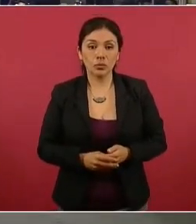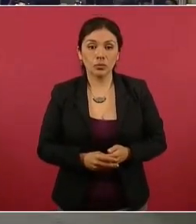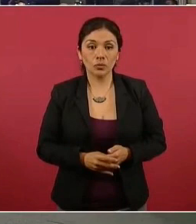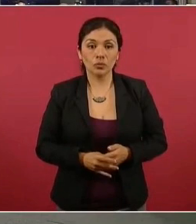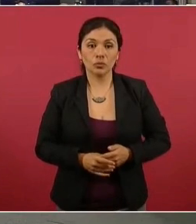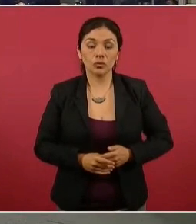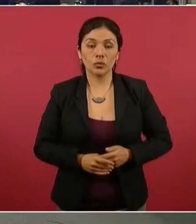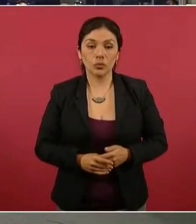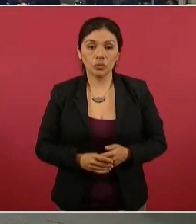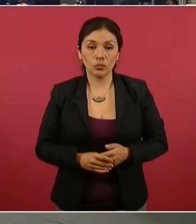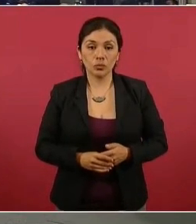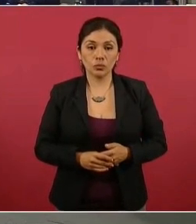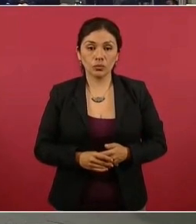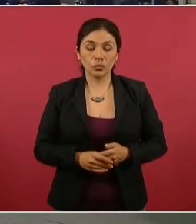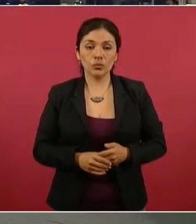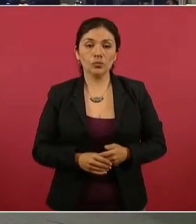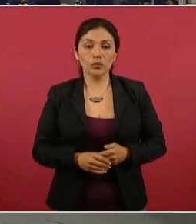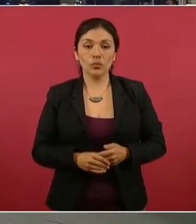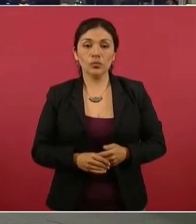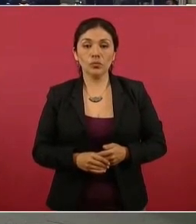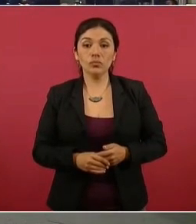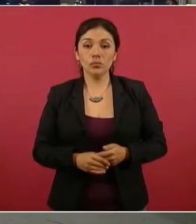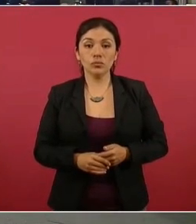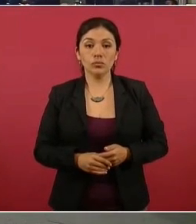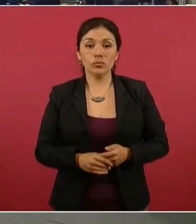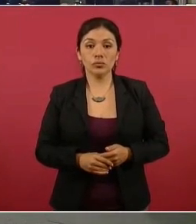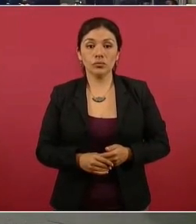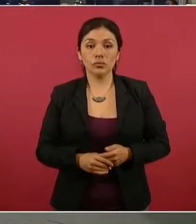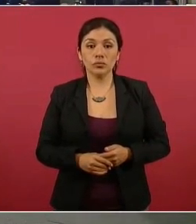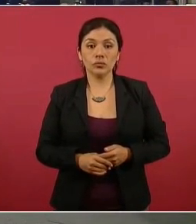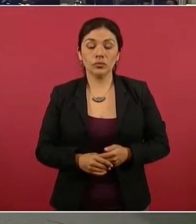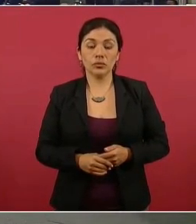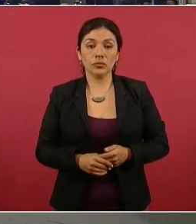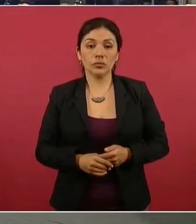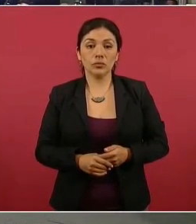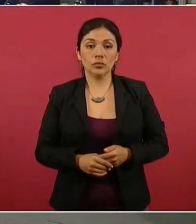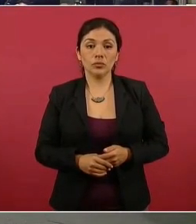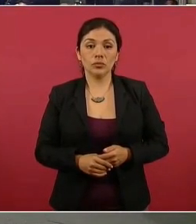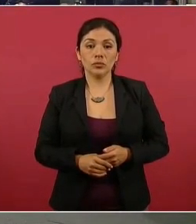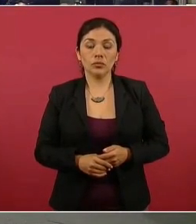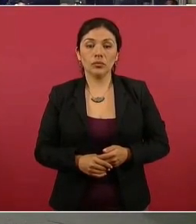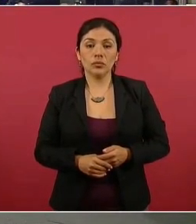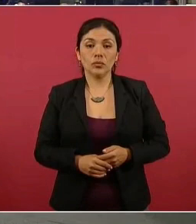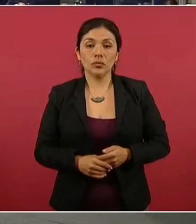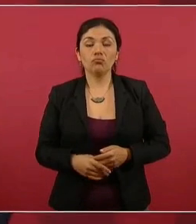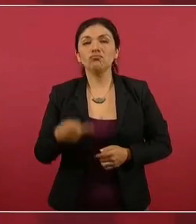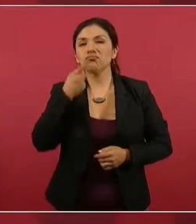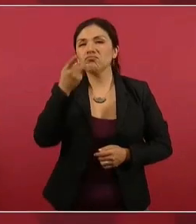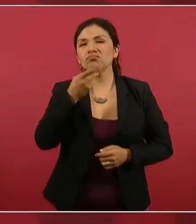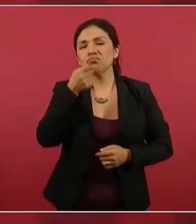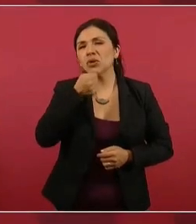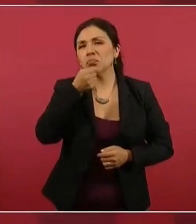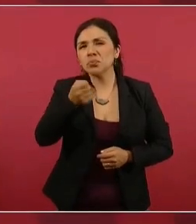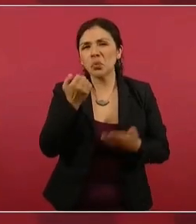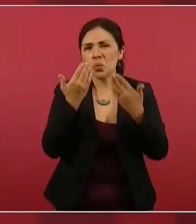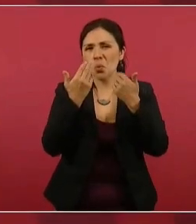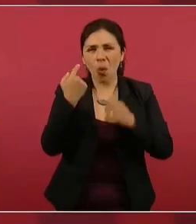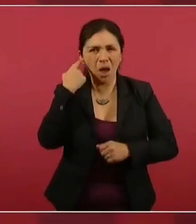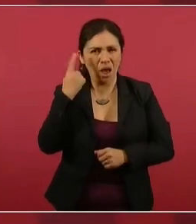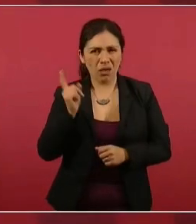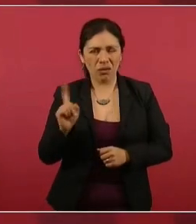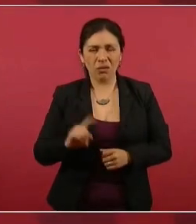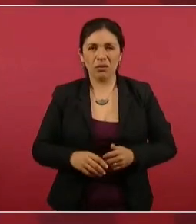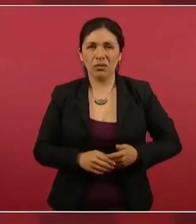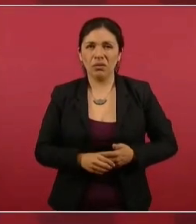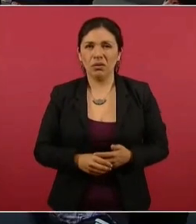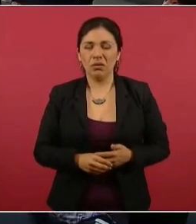luz tendría que subir porque la inflación ha subido. Sí. ¿Eso va a ocurrir? No. No va a ganar. Entonces, ustedes